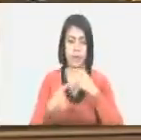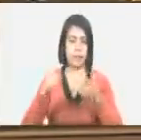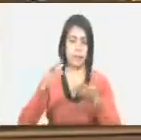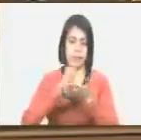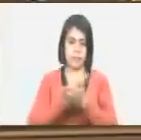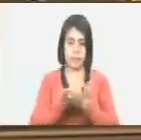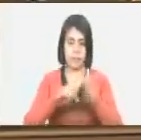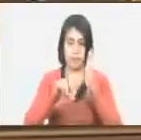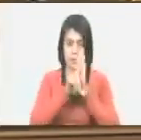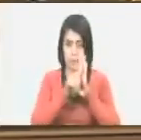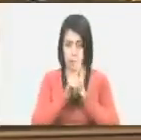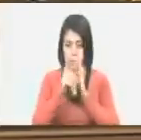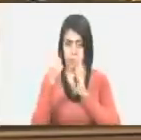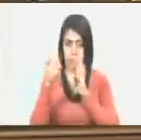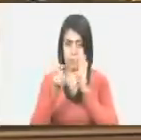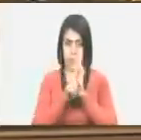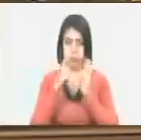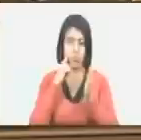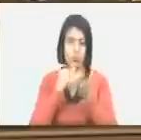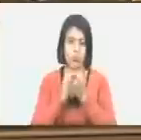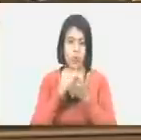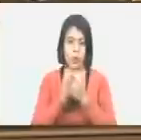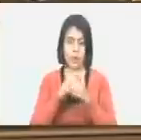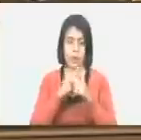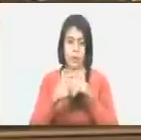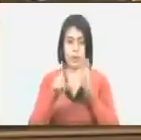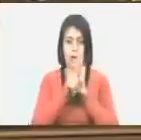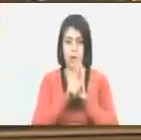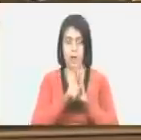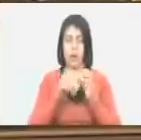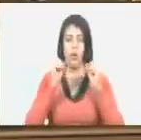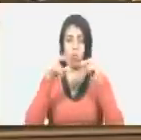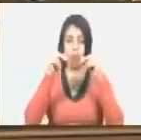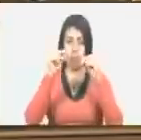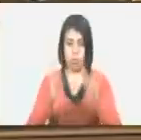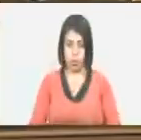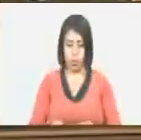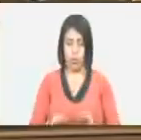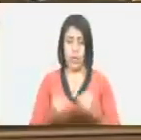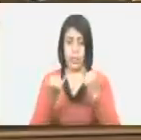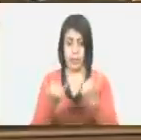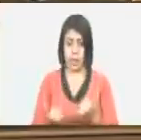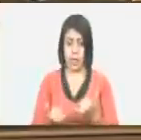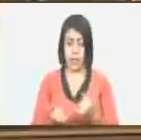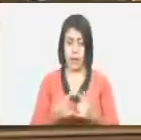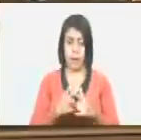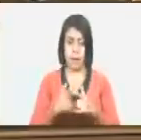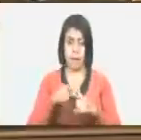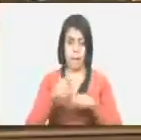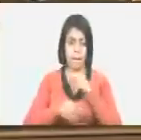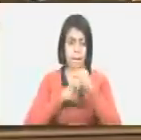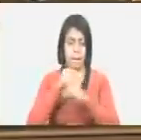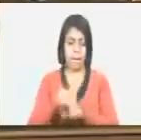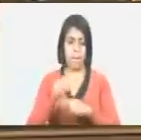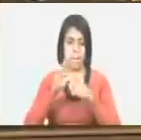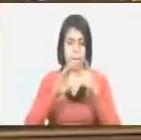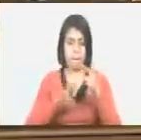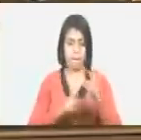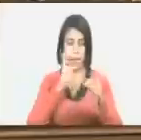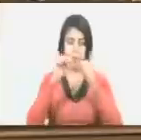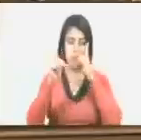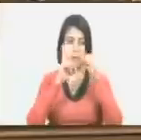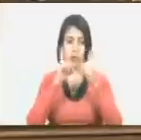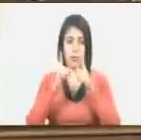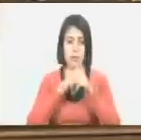de dominio se fundamentará en las pruebas, legal y oportunamente incorporadas. Los hechos que sean materia de